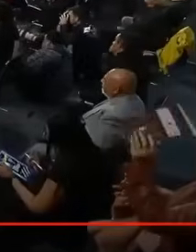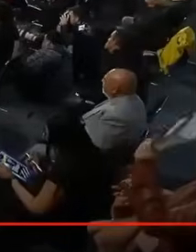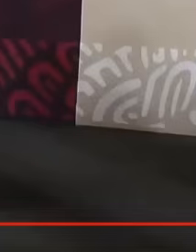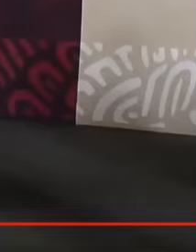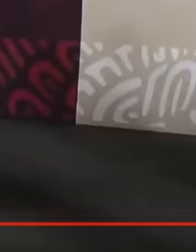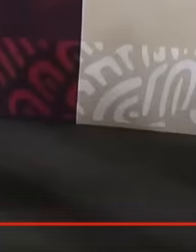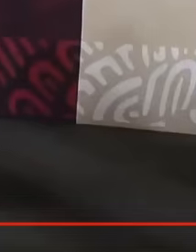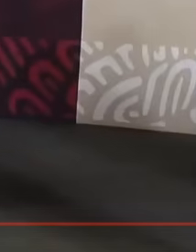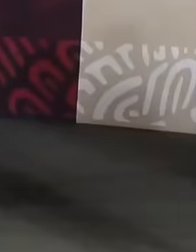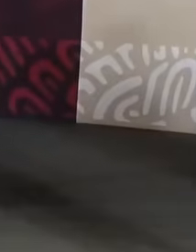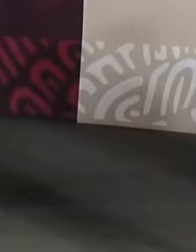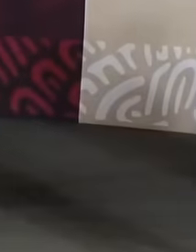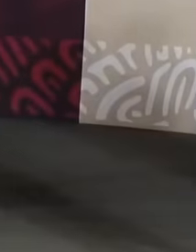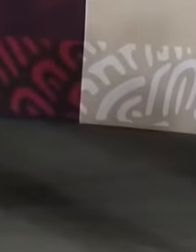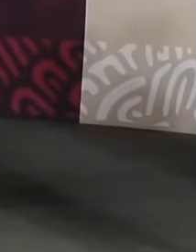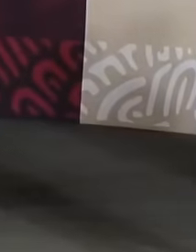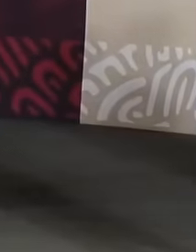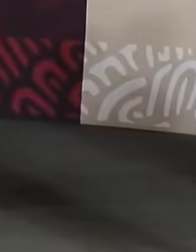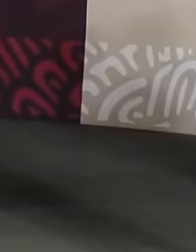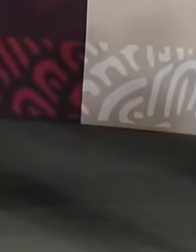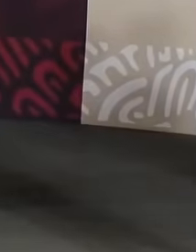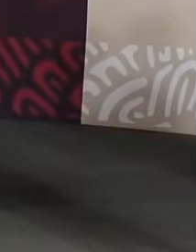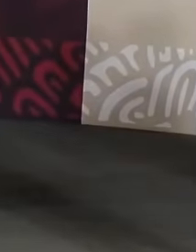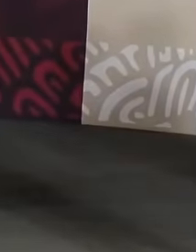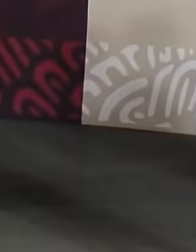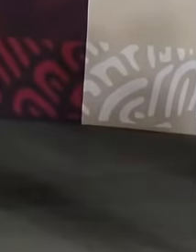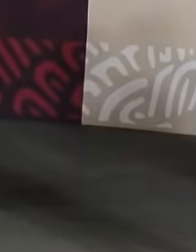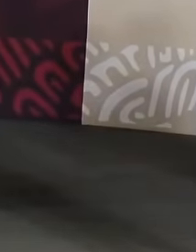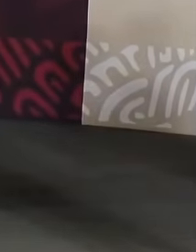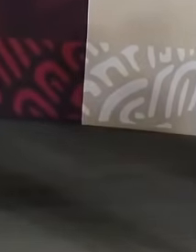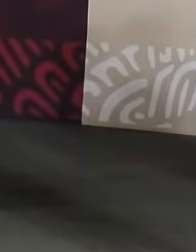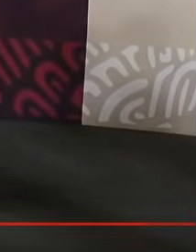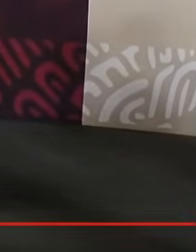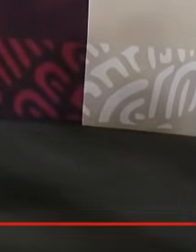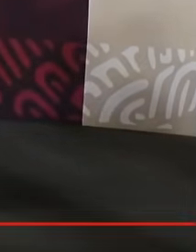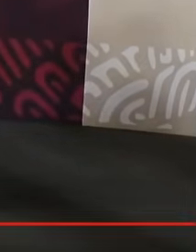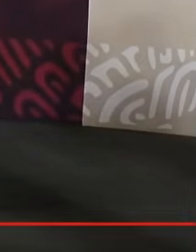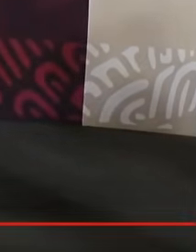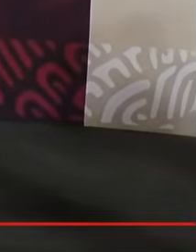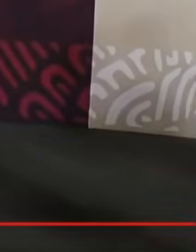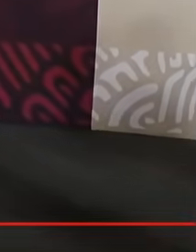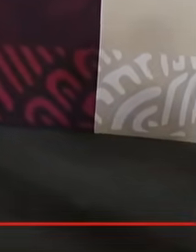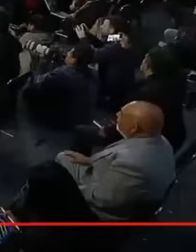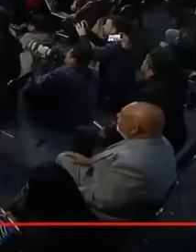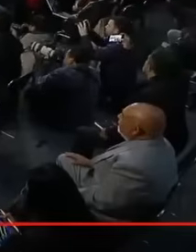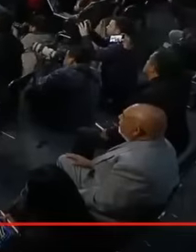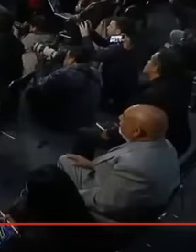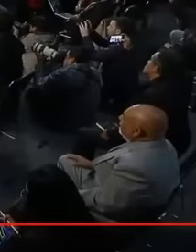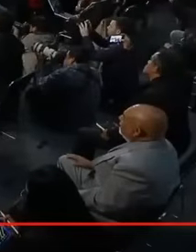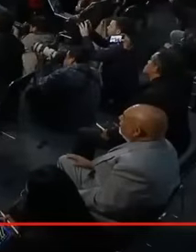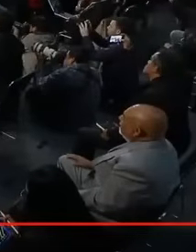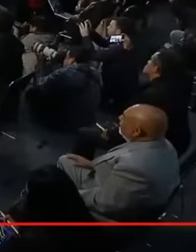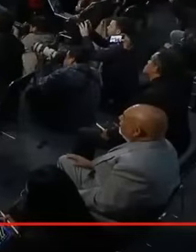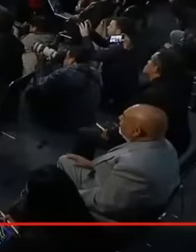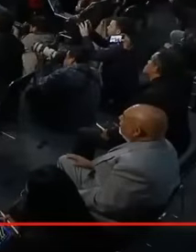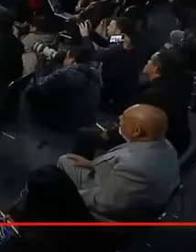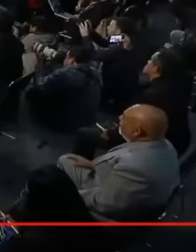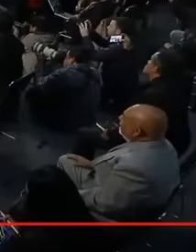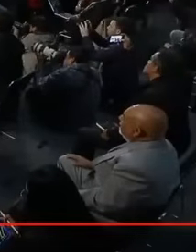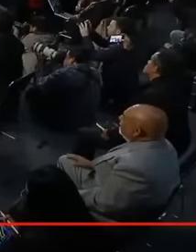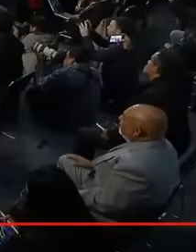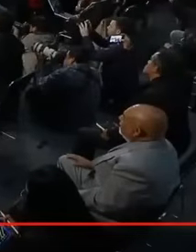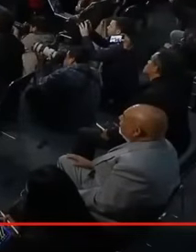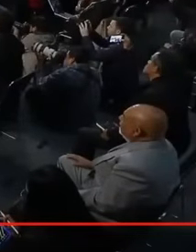última pregunta. ¿Cómo qué? ¿Qué aprendizaje o lección se lleva de su etapa como presidente? ¿Qué experiencia se